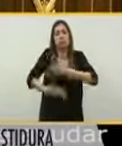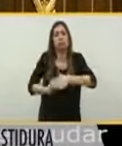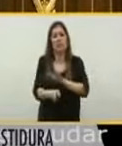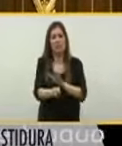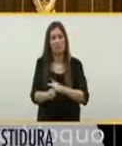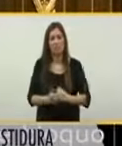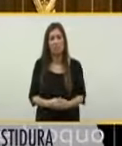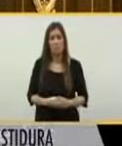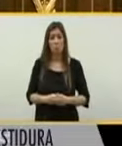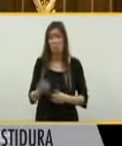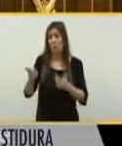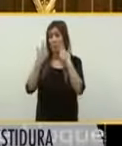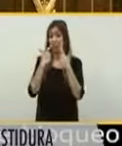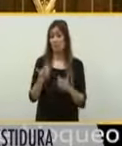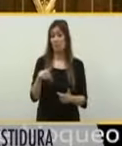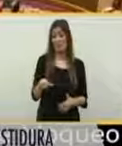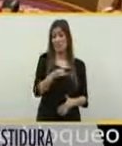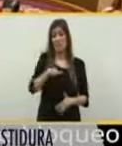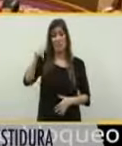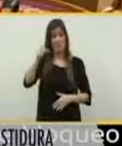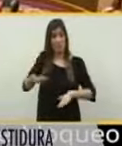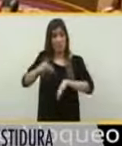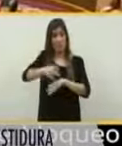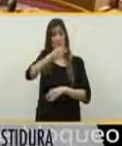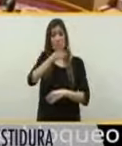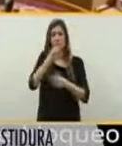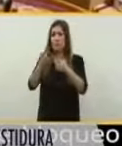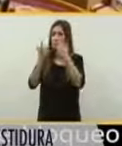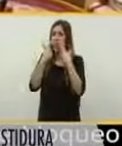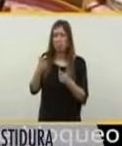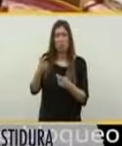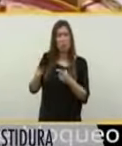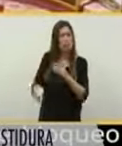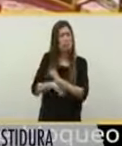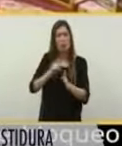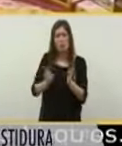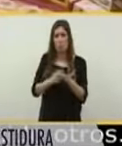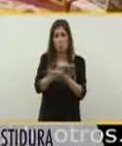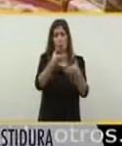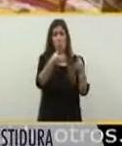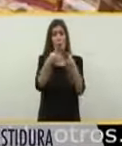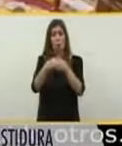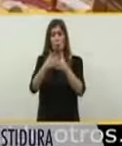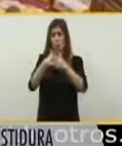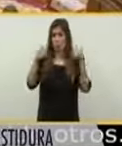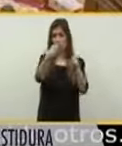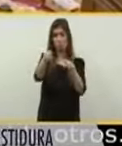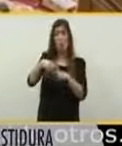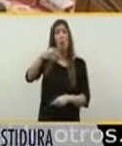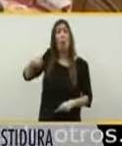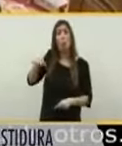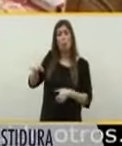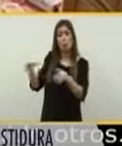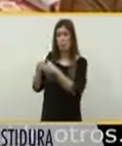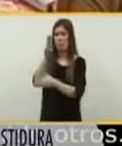largo de esta semana en esta tribuna, la práctica totalidad de los partidos representados en esta Cámara, a excepción del Partido Popular,